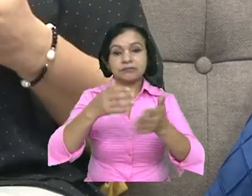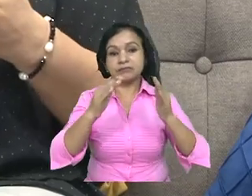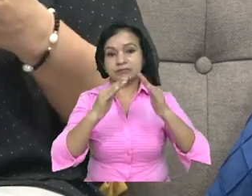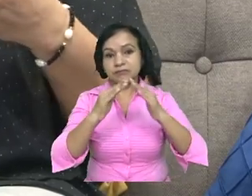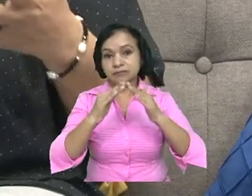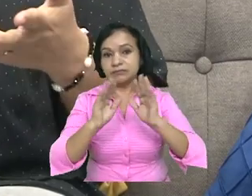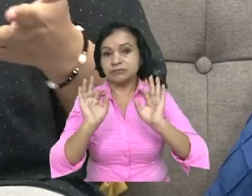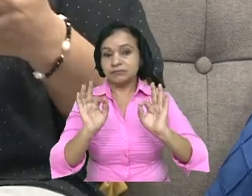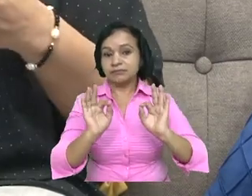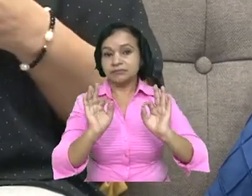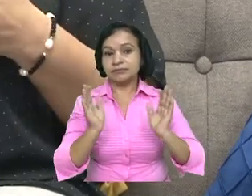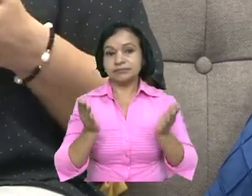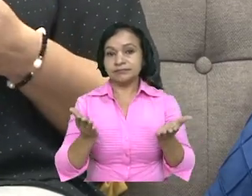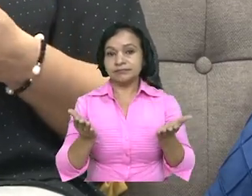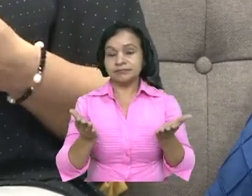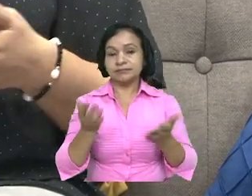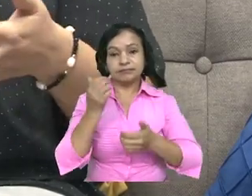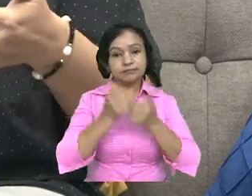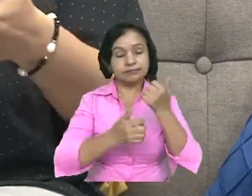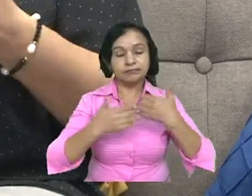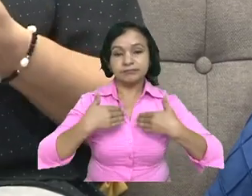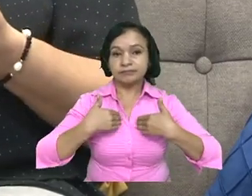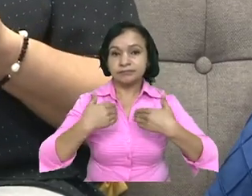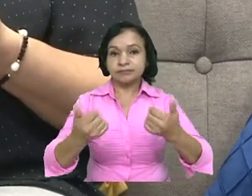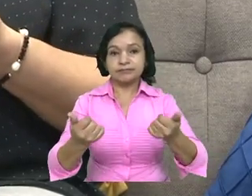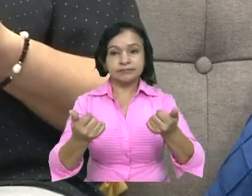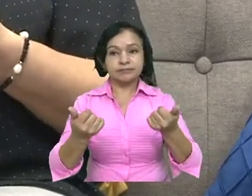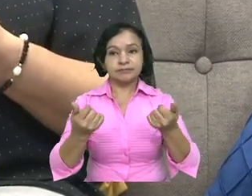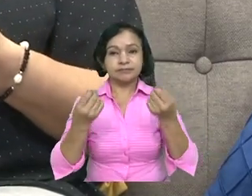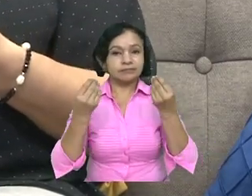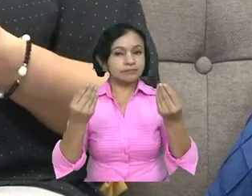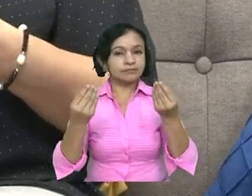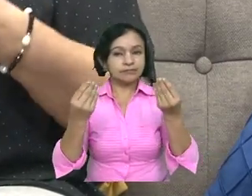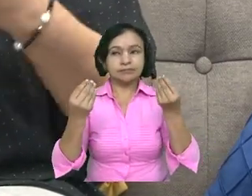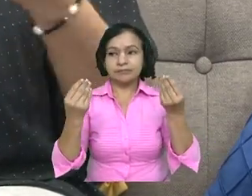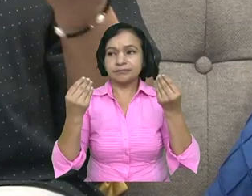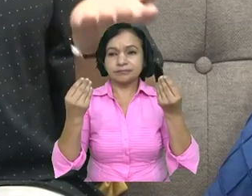casa, te evita problemas de salud, te evita